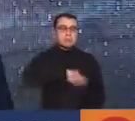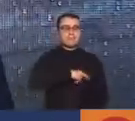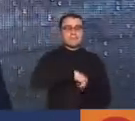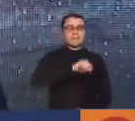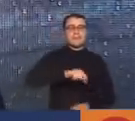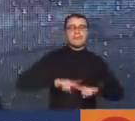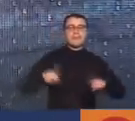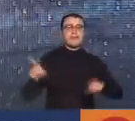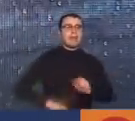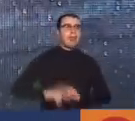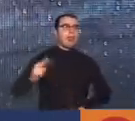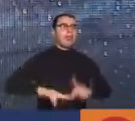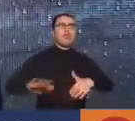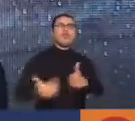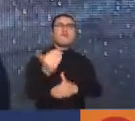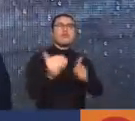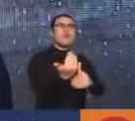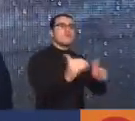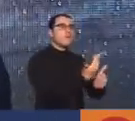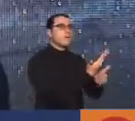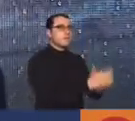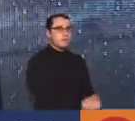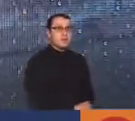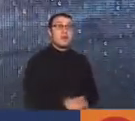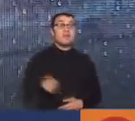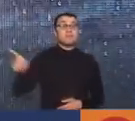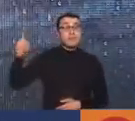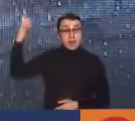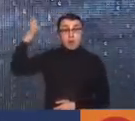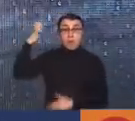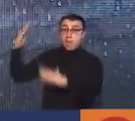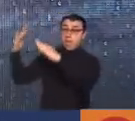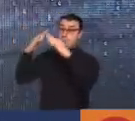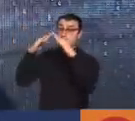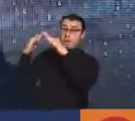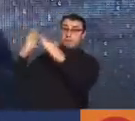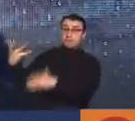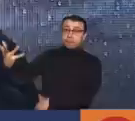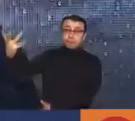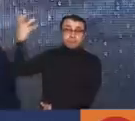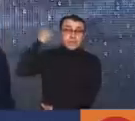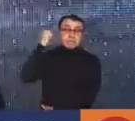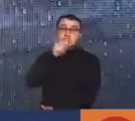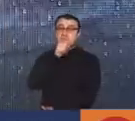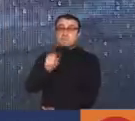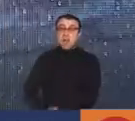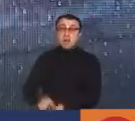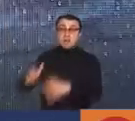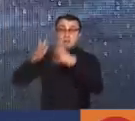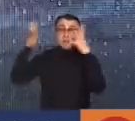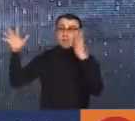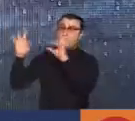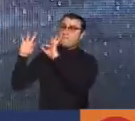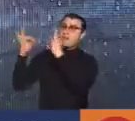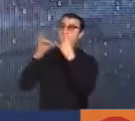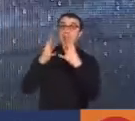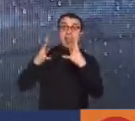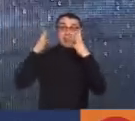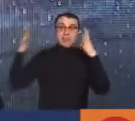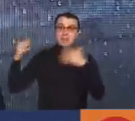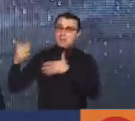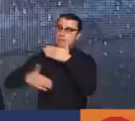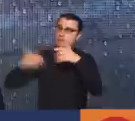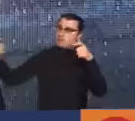eso. En Europa, como esas casas son viejísimas y eran grandísimas, y entonces las familias se van volviendo más